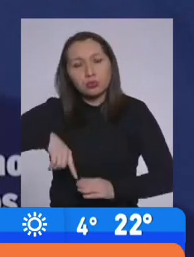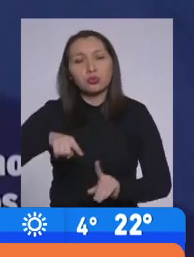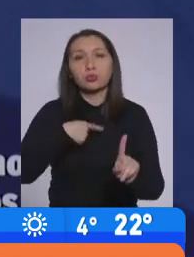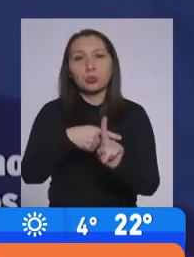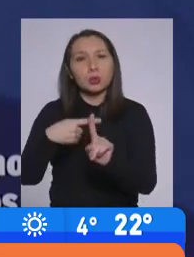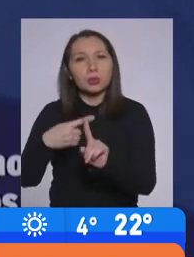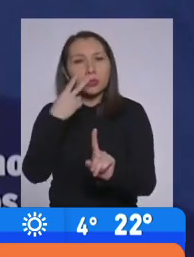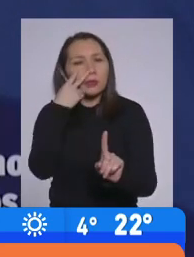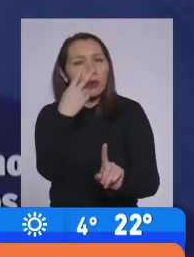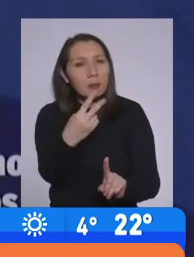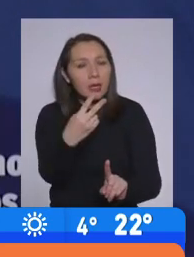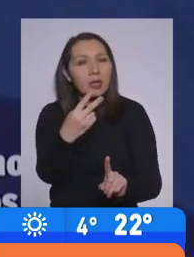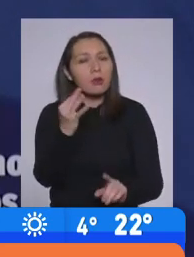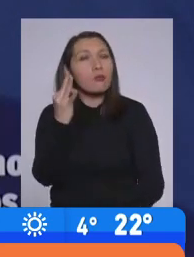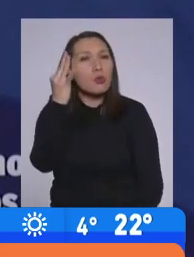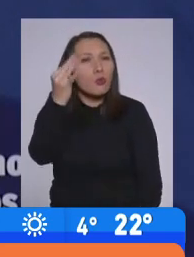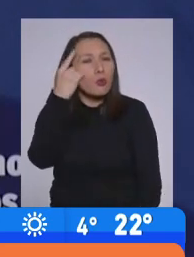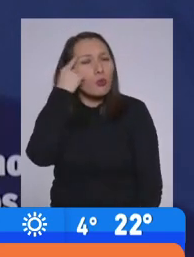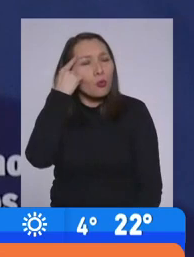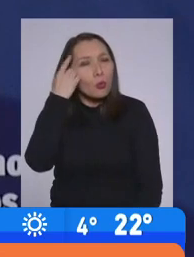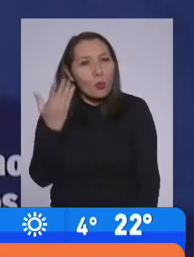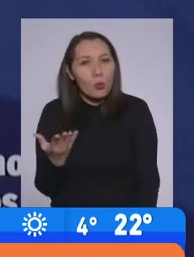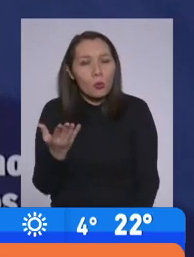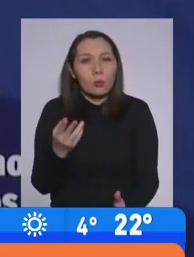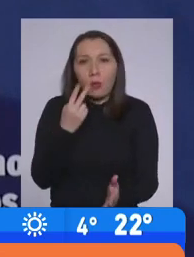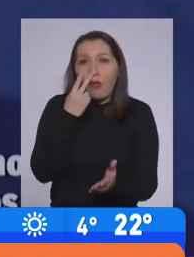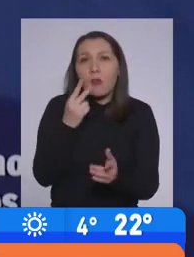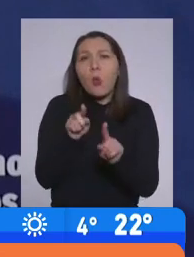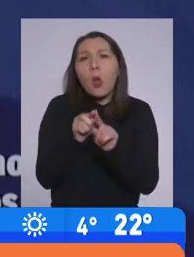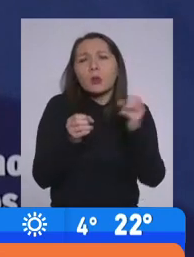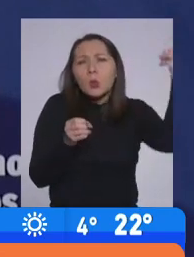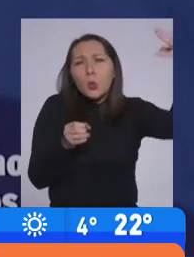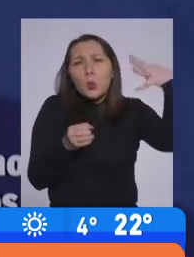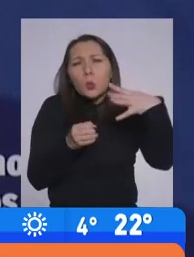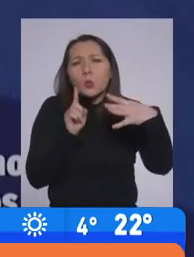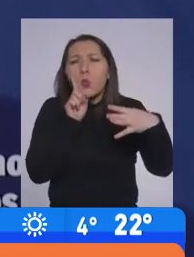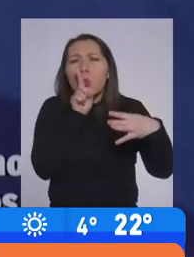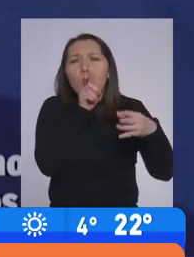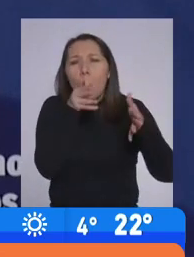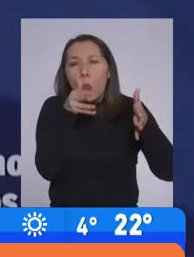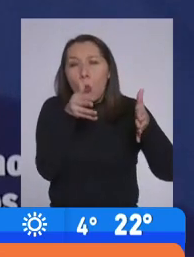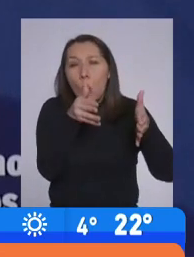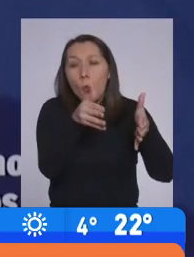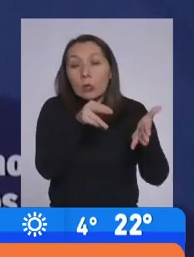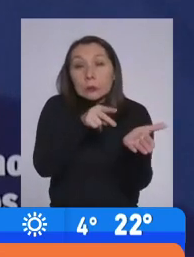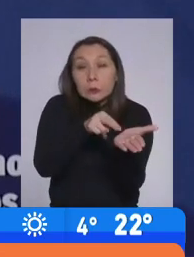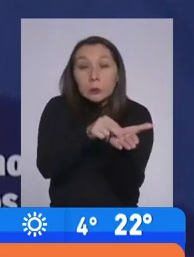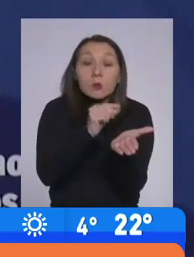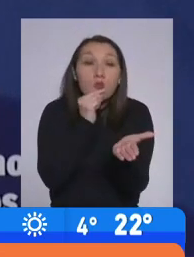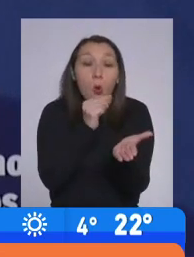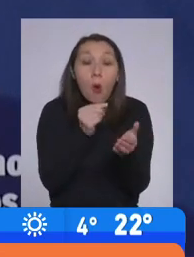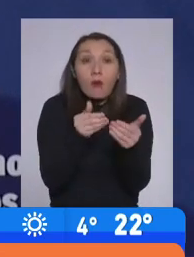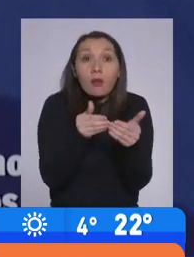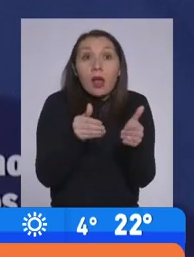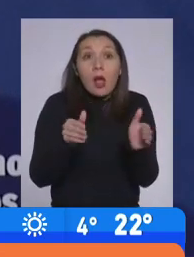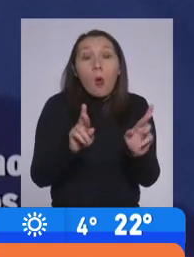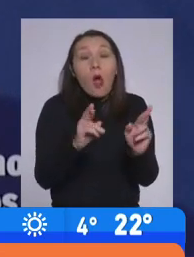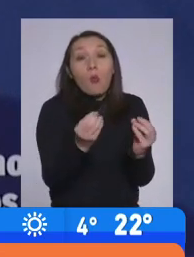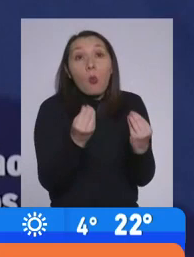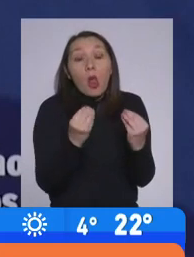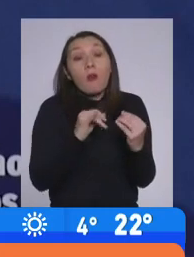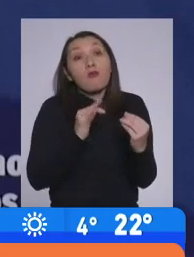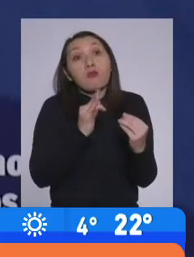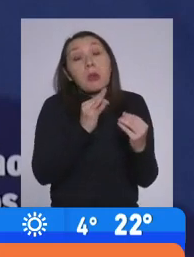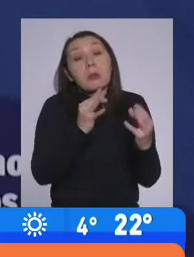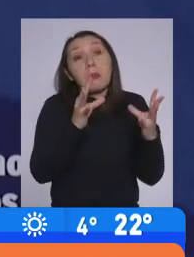positividad con visión de futuro veamos de salud pequeñita al final del túnel aunque sea pequeñita y a lo mejor se